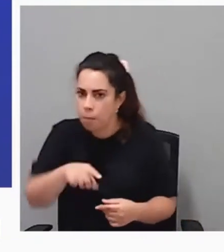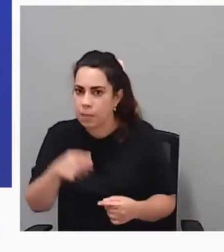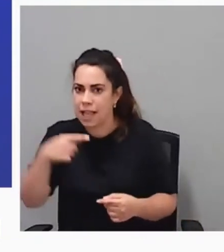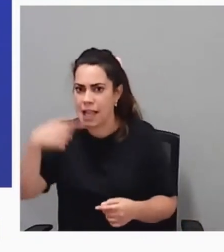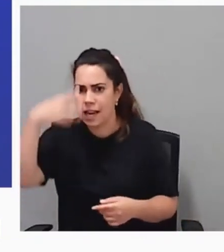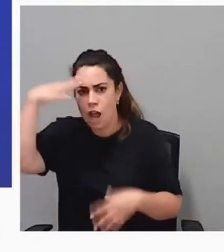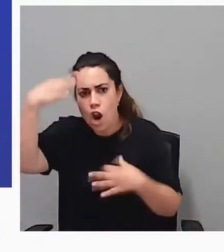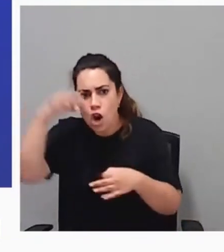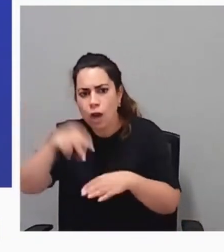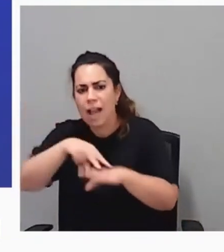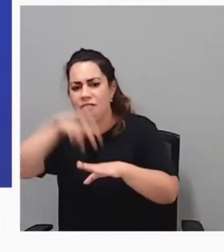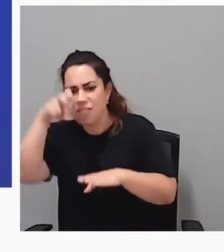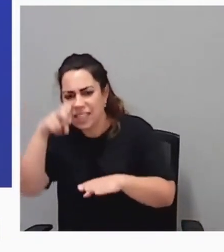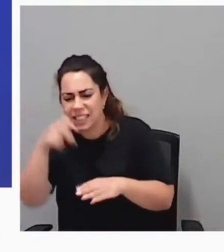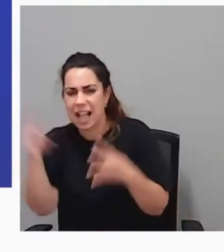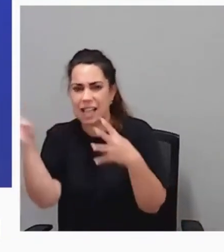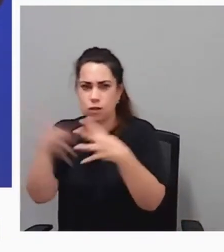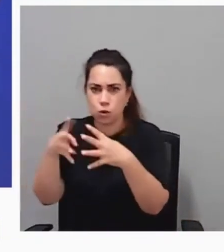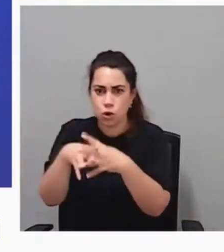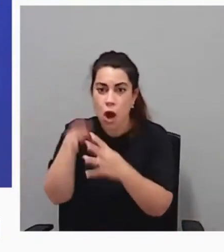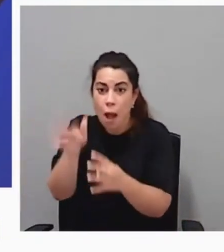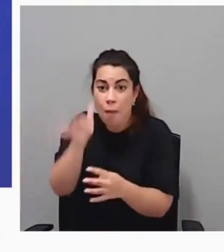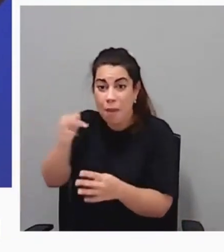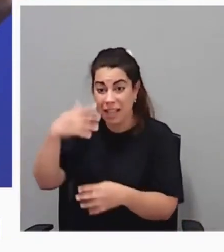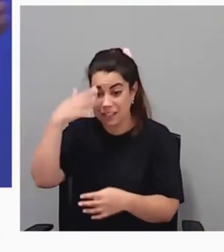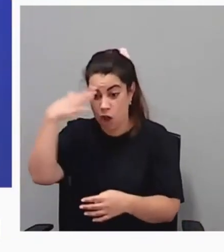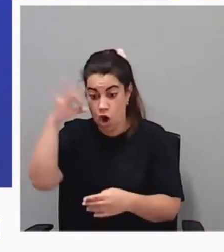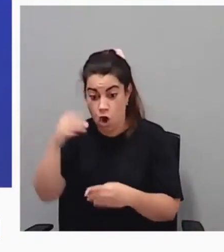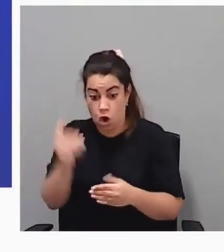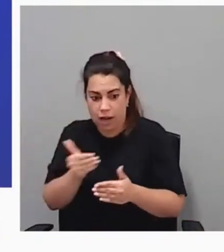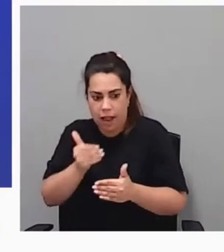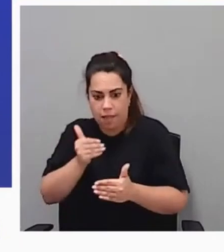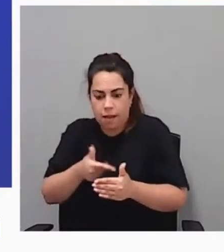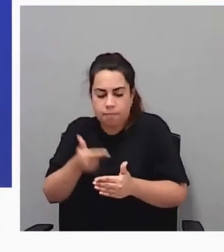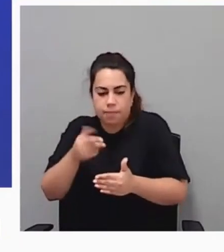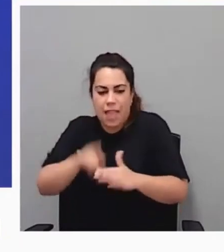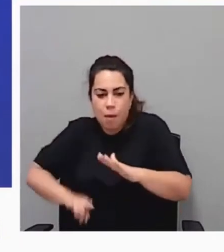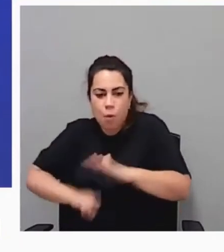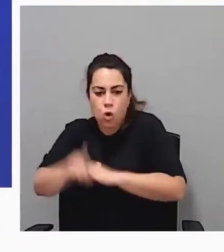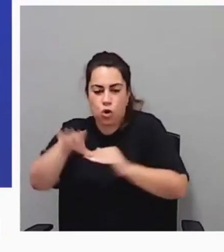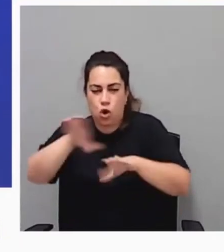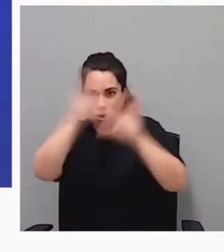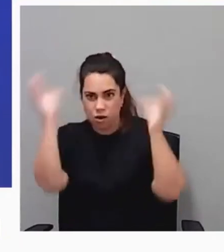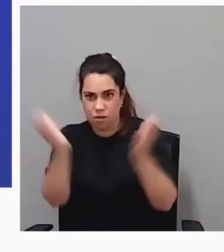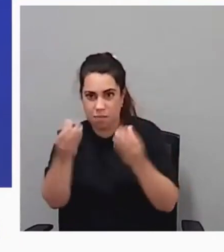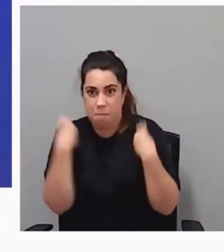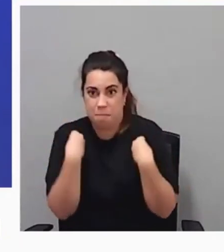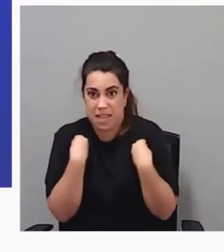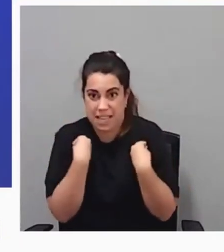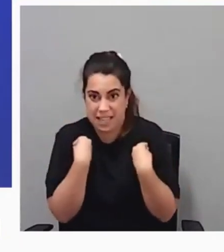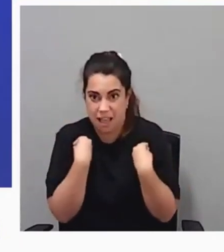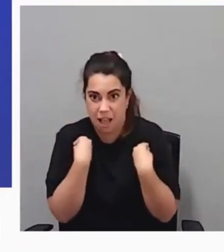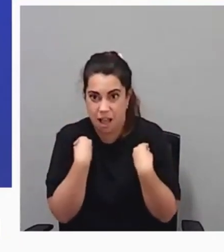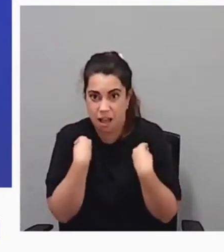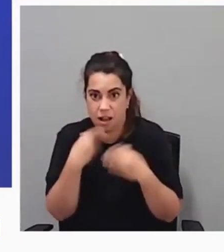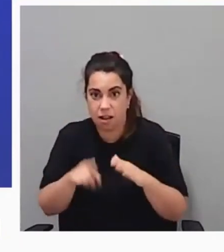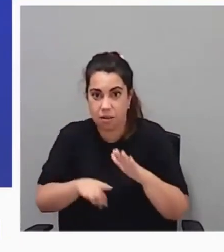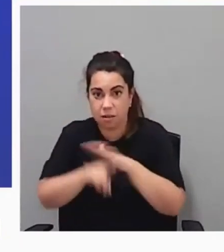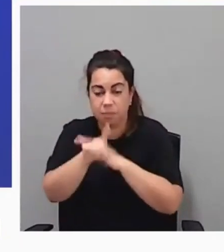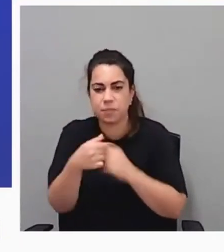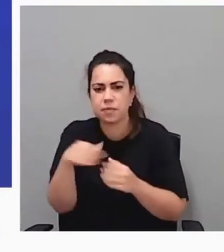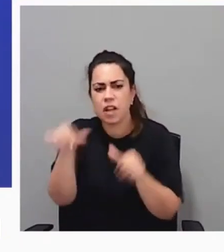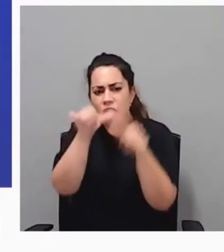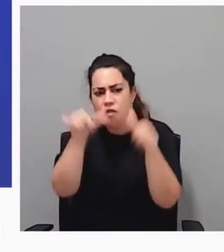estructura y la lógica de la evolución de la vida en la Tierra. La creatividad está cambiando, la manera de pensar